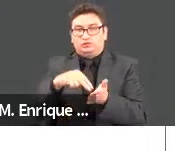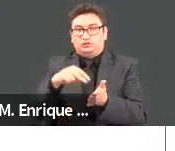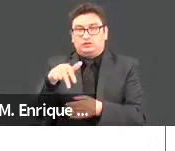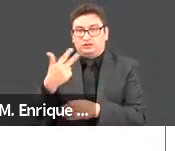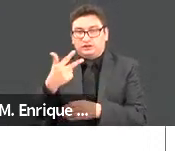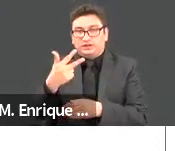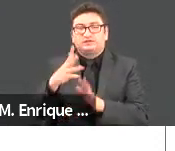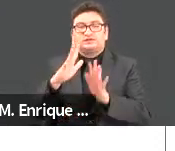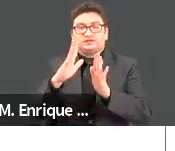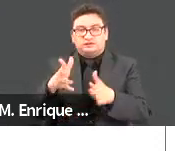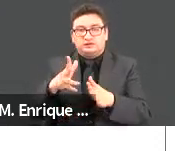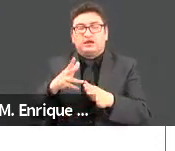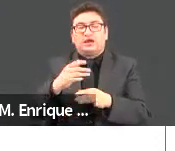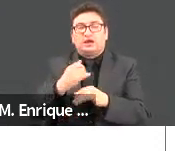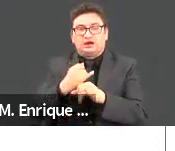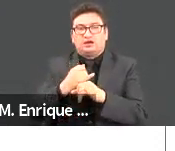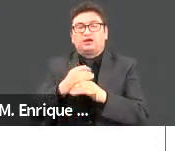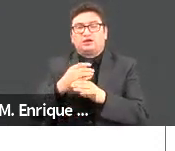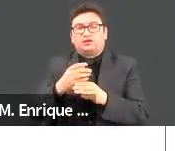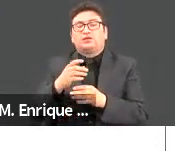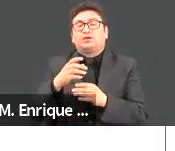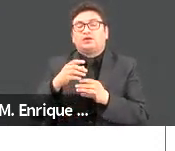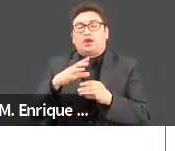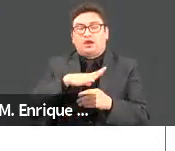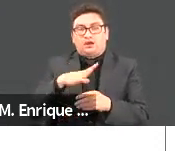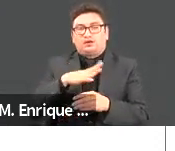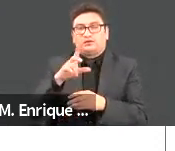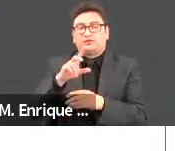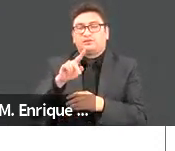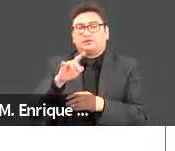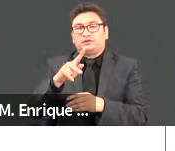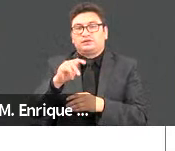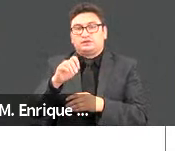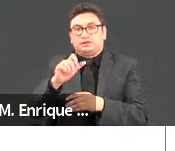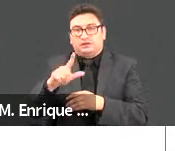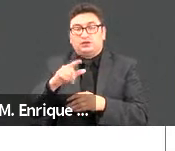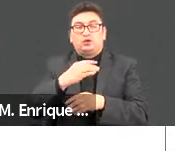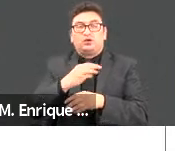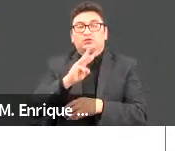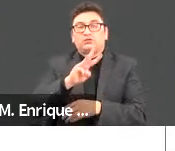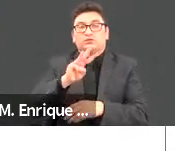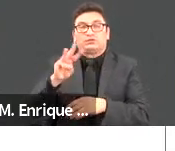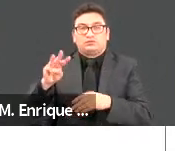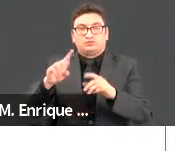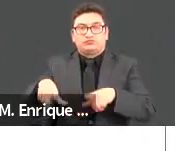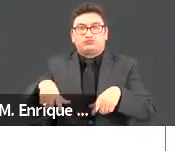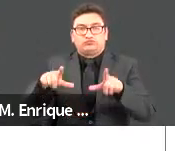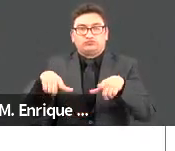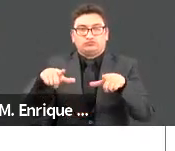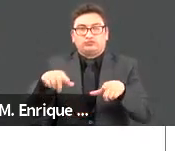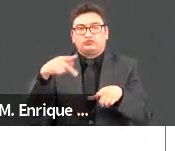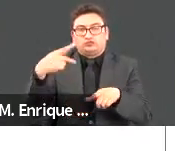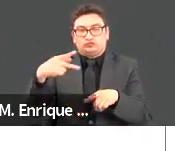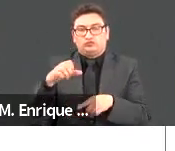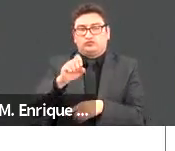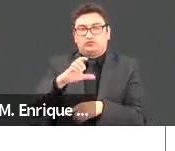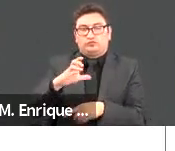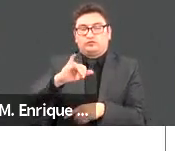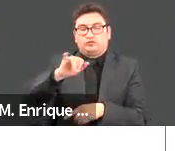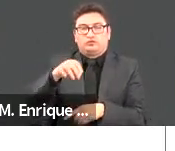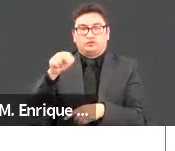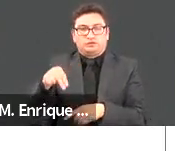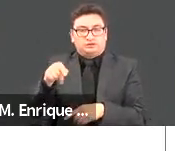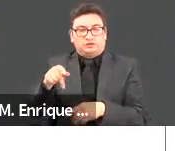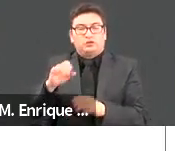virtual el semanario, únicamente visible a través de la página web de la Suprema Corte de Justicia de la Nación o